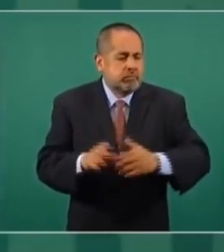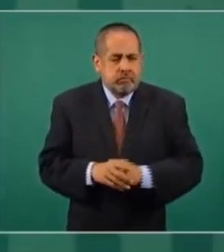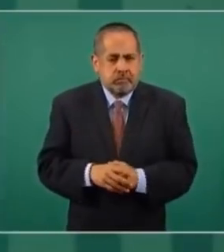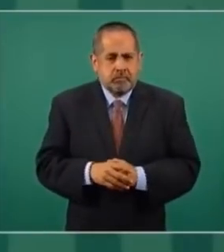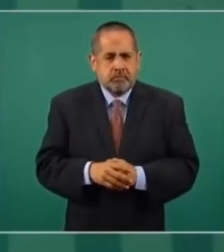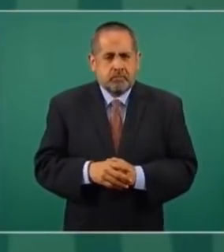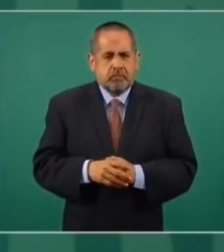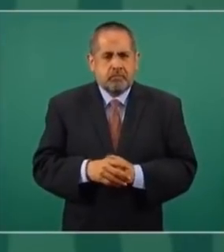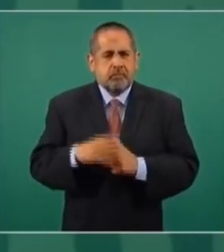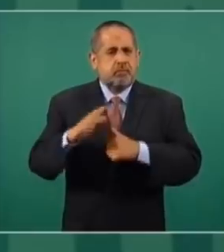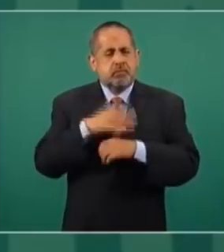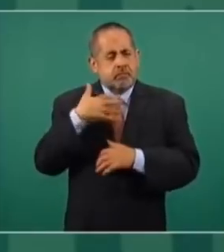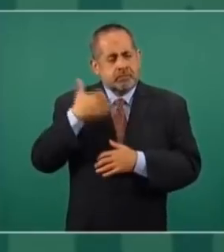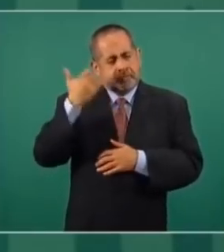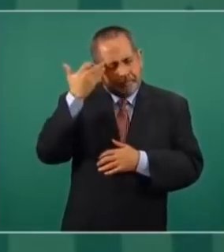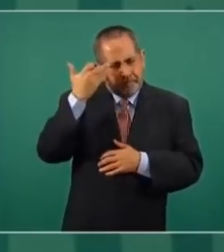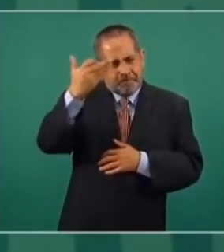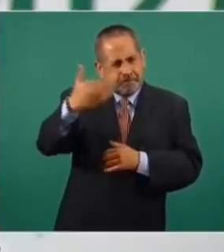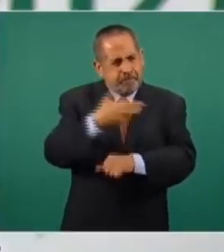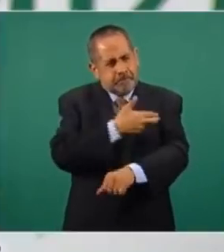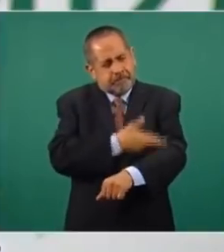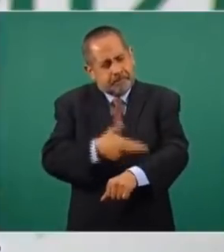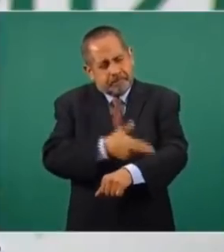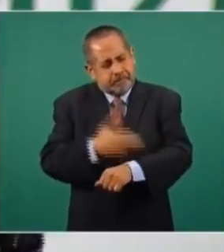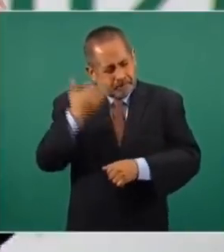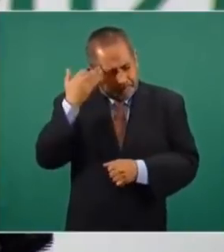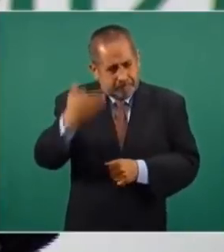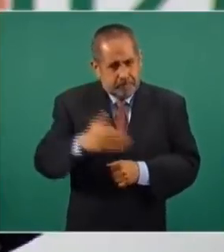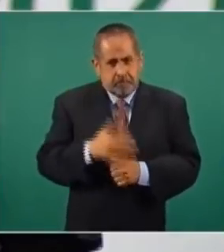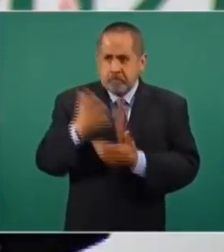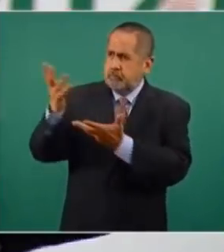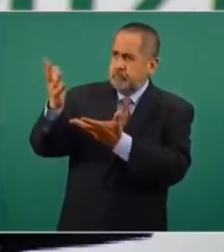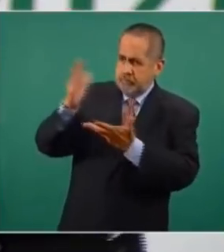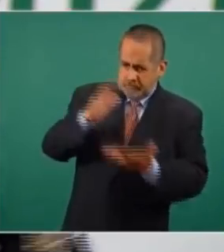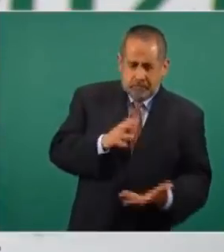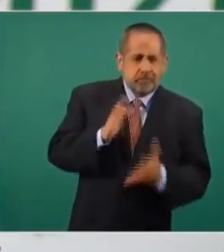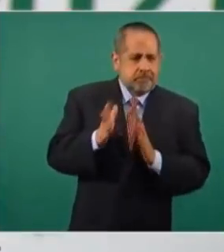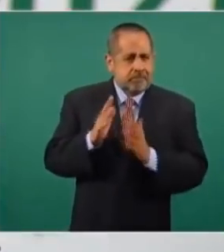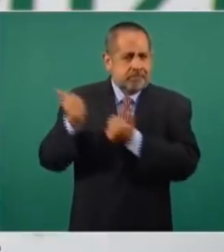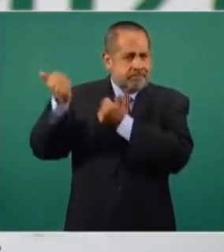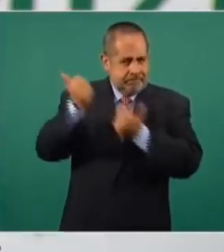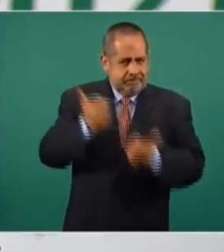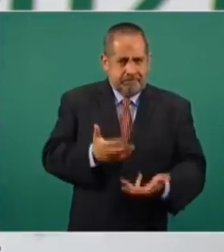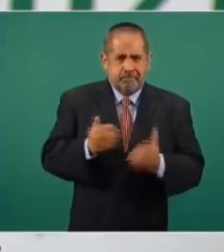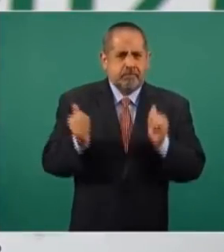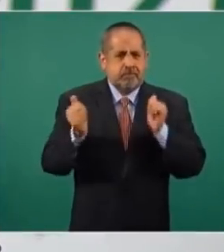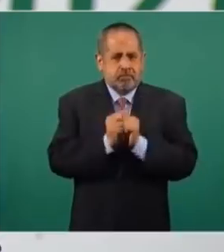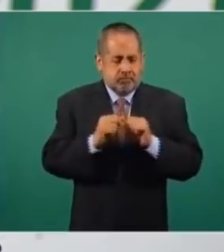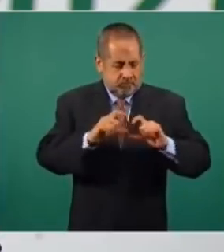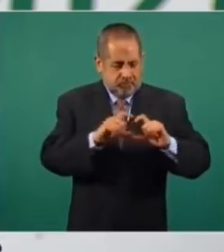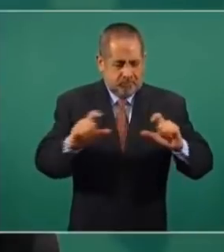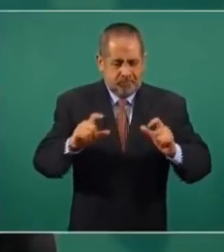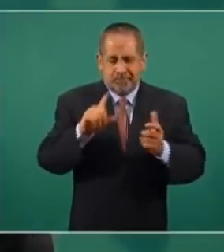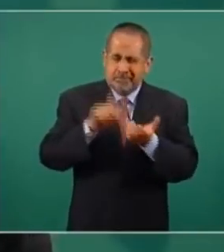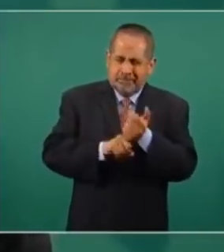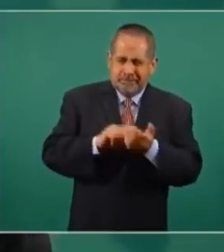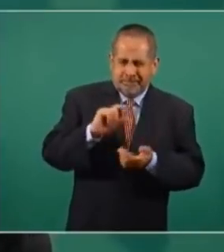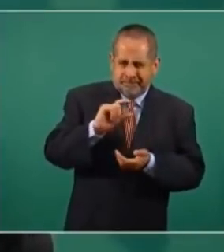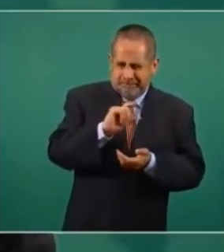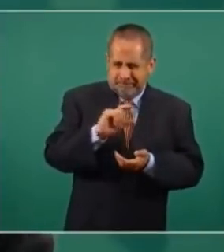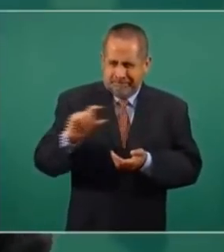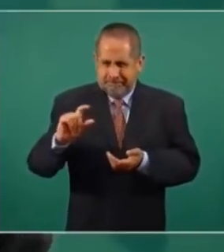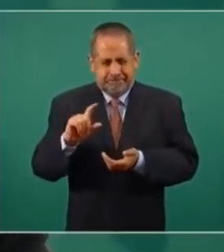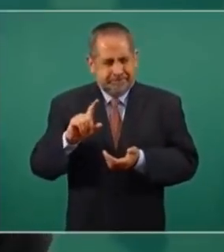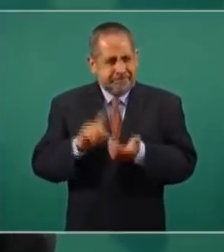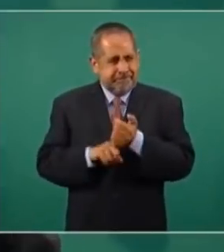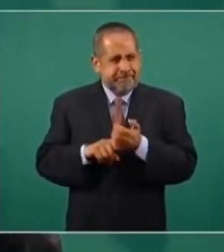¿Por qué toma tiempo? Si ya llegaron embarques con la sustancia activa, que es